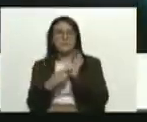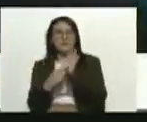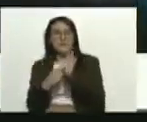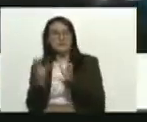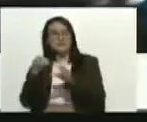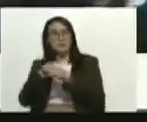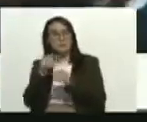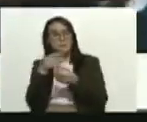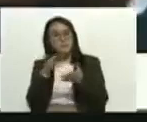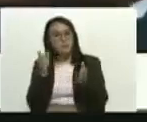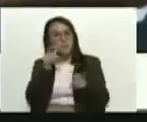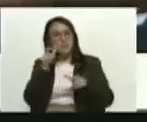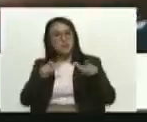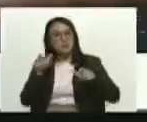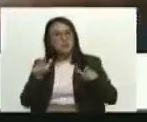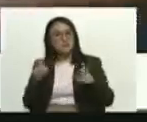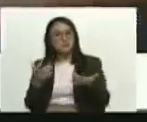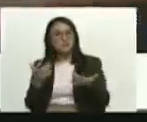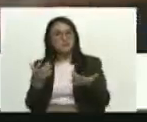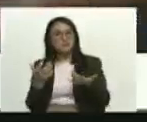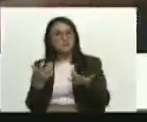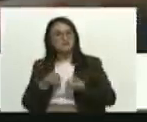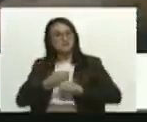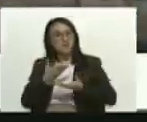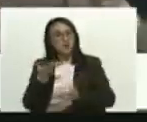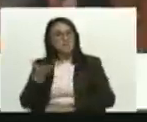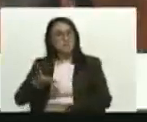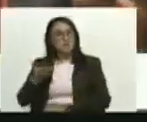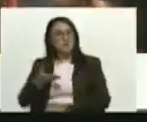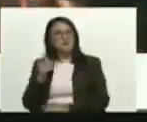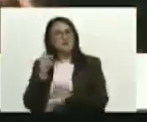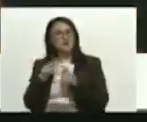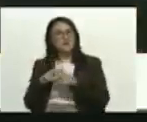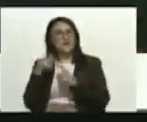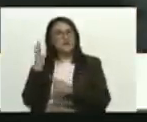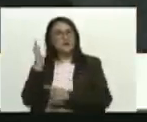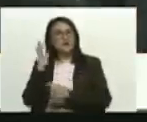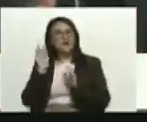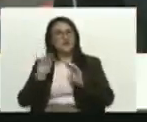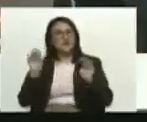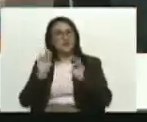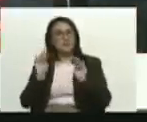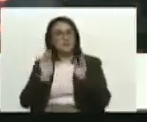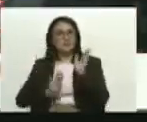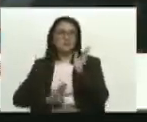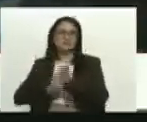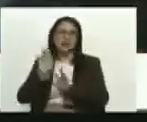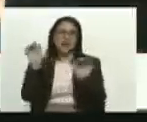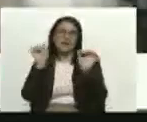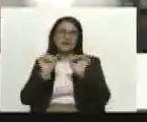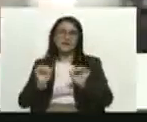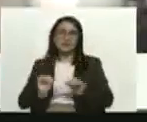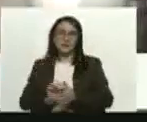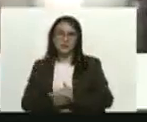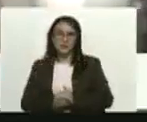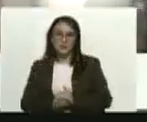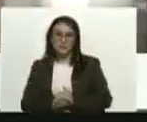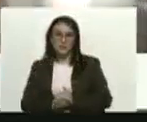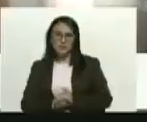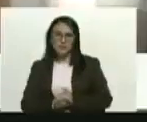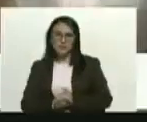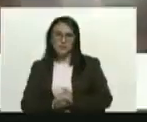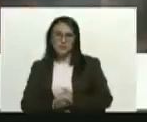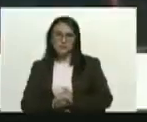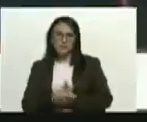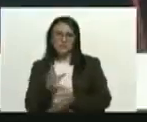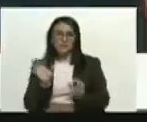representaciones. Participantes expresaron la importancia de estos talleres para su formación y crecimiento artístico. Digamos que es una corriente